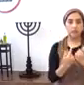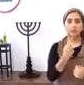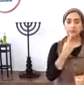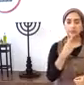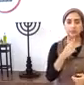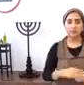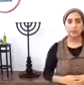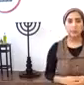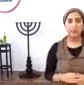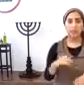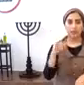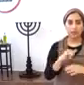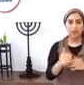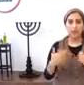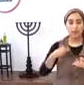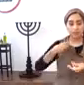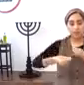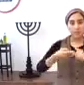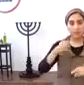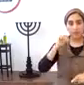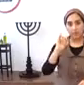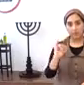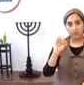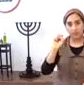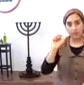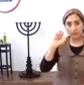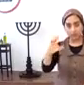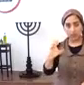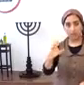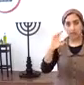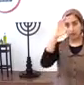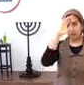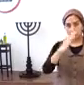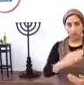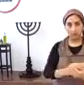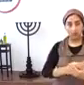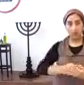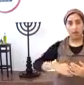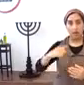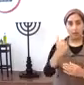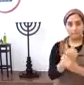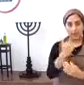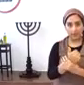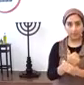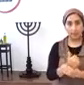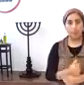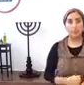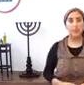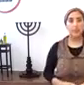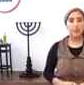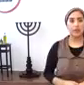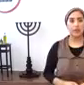como dice aquí. Estos son los descendientes de Isaac, hijo de Abraham. Abraham engendró a Isaac.